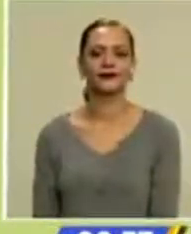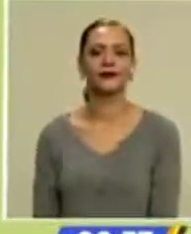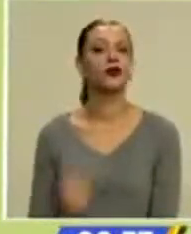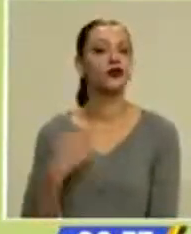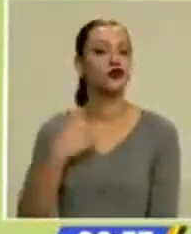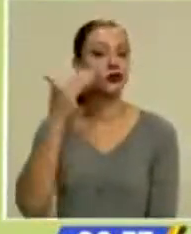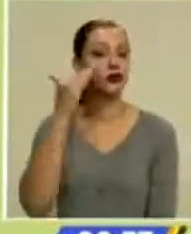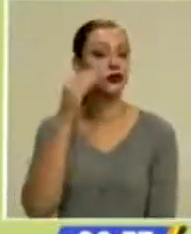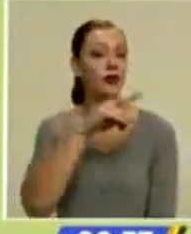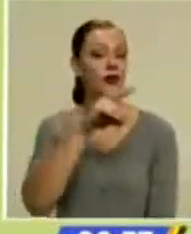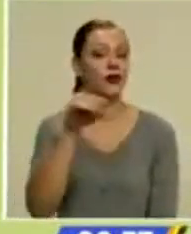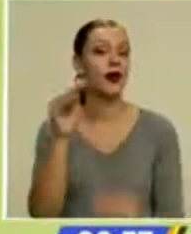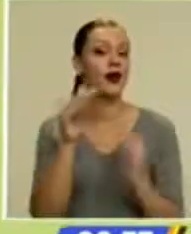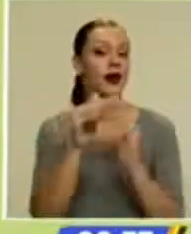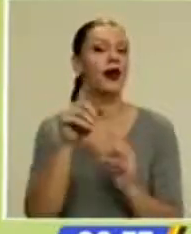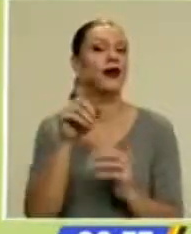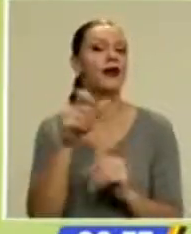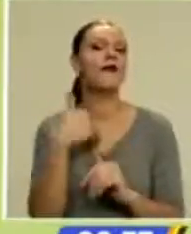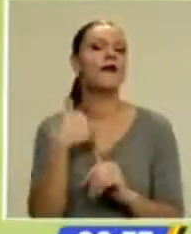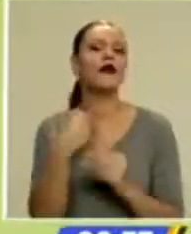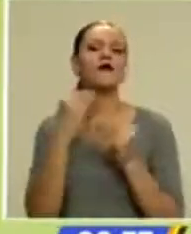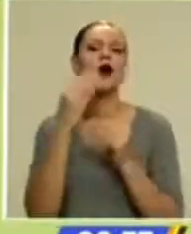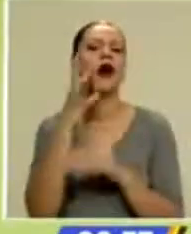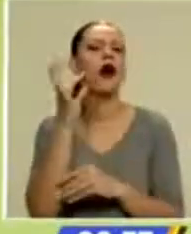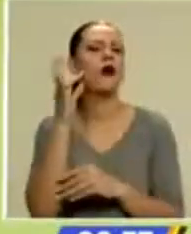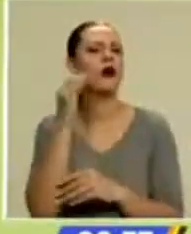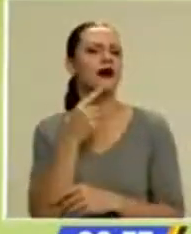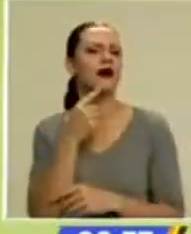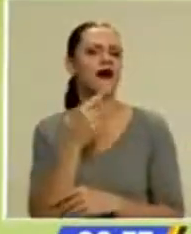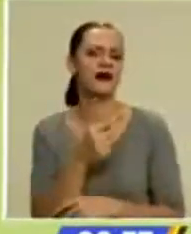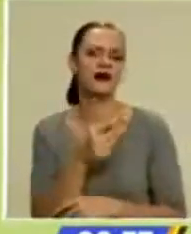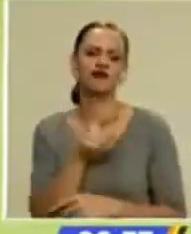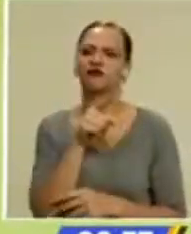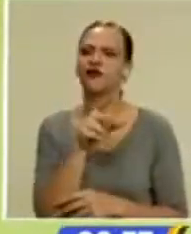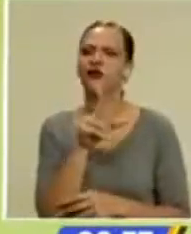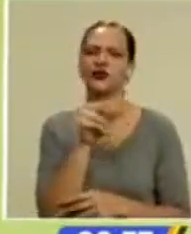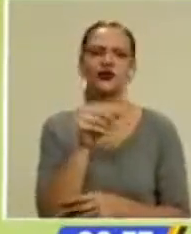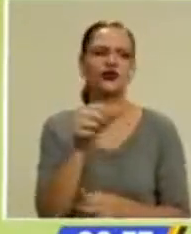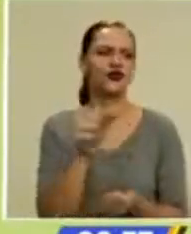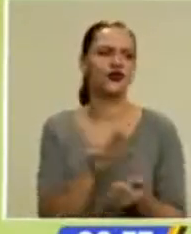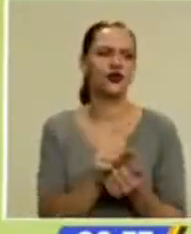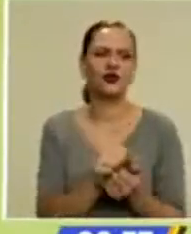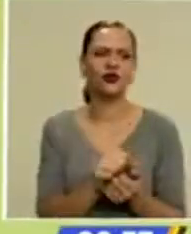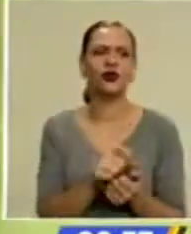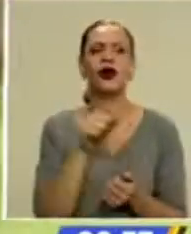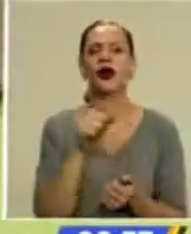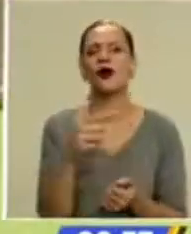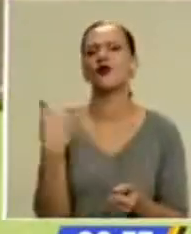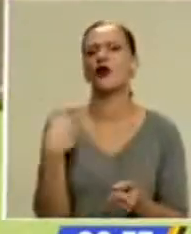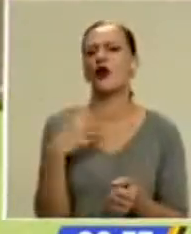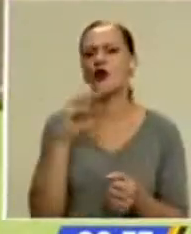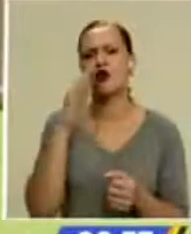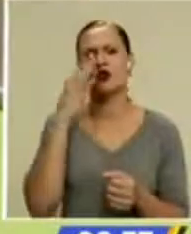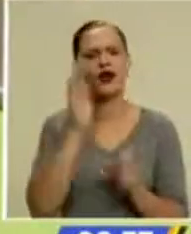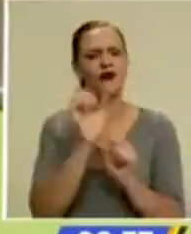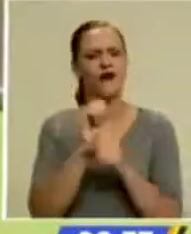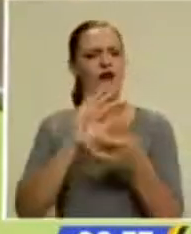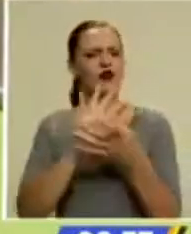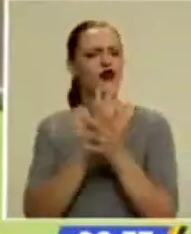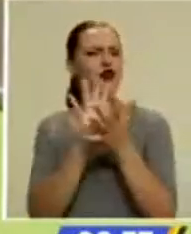Yo sé que allá en casa deben haber muchas abuelitas diciendo, ay, estos muchachos que no saben